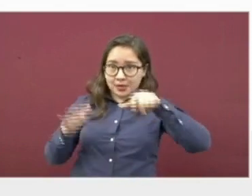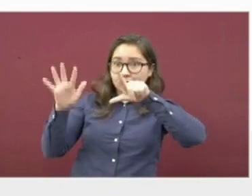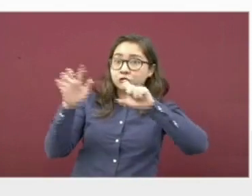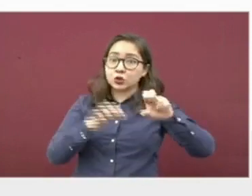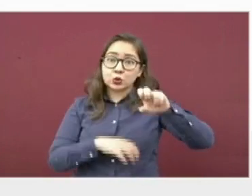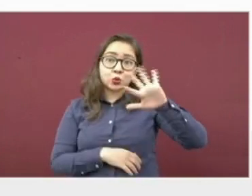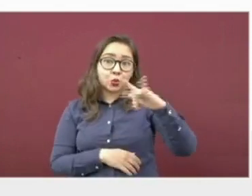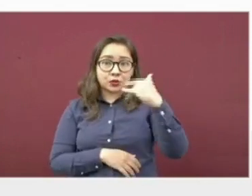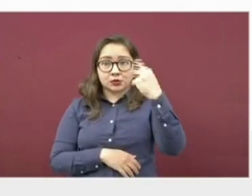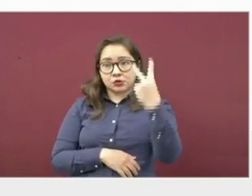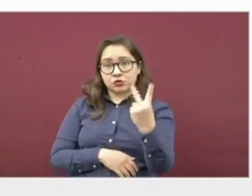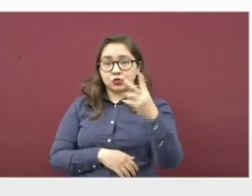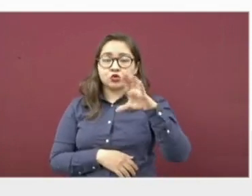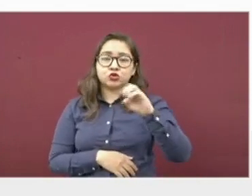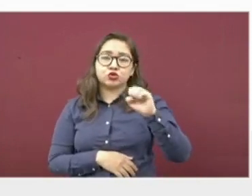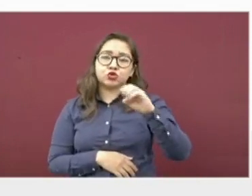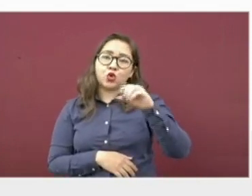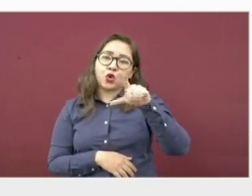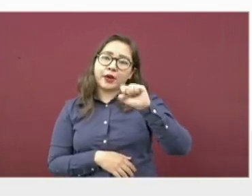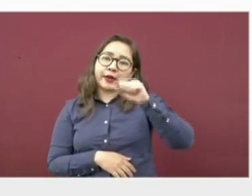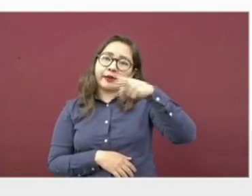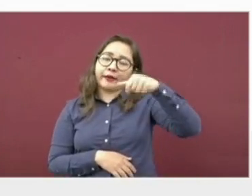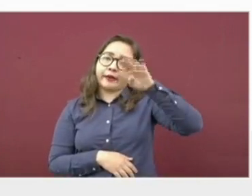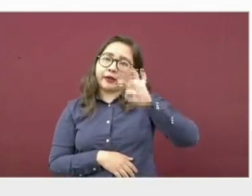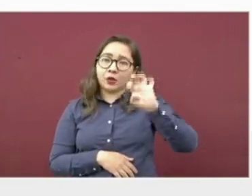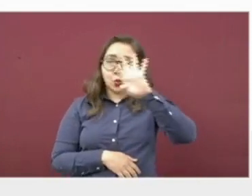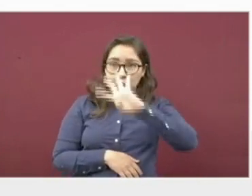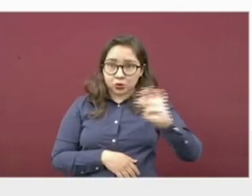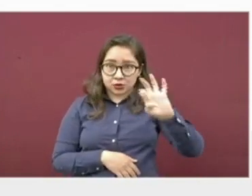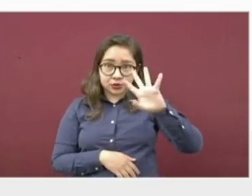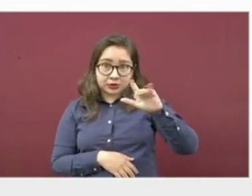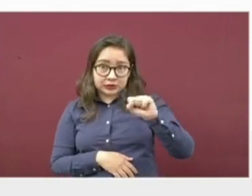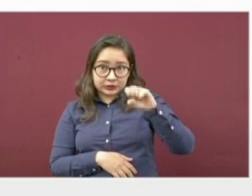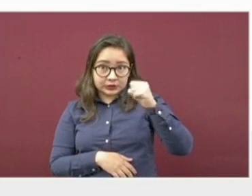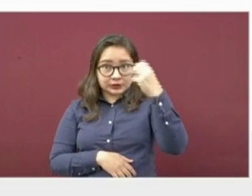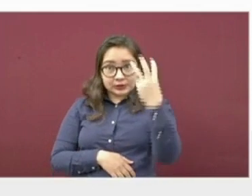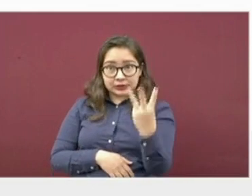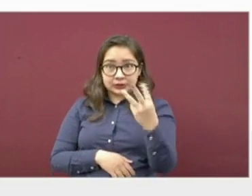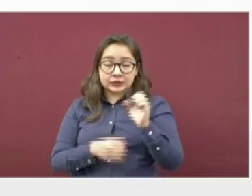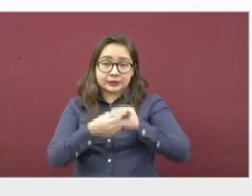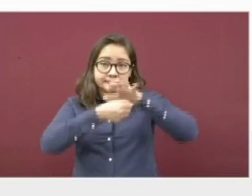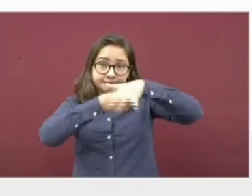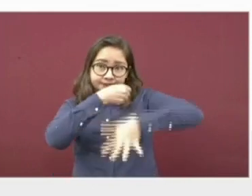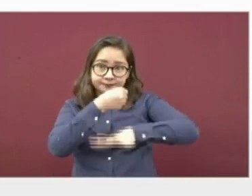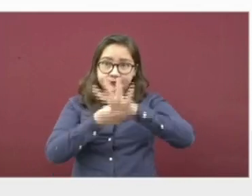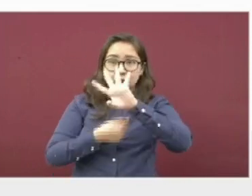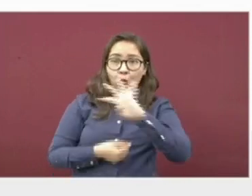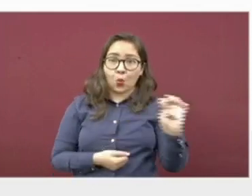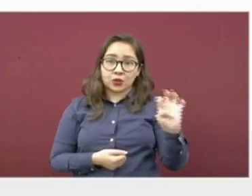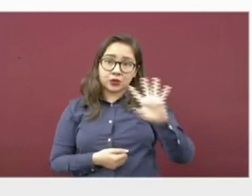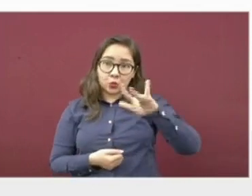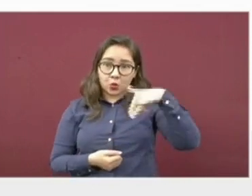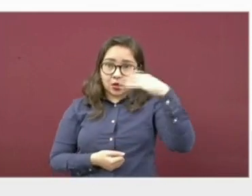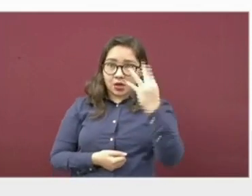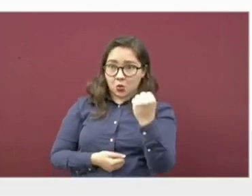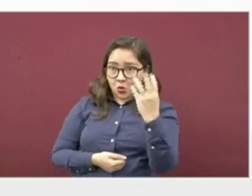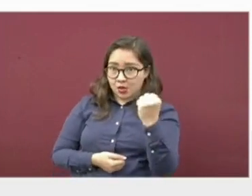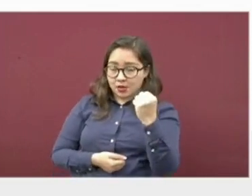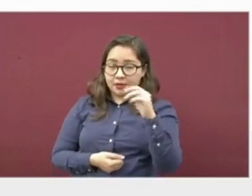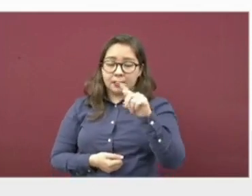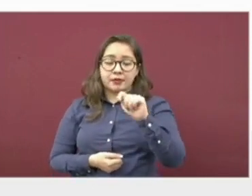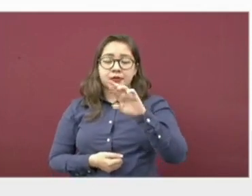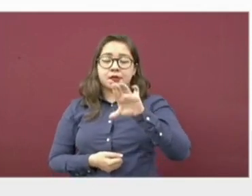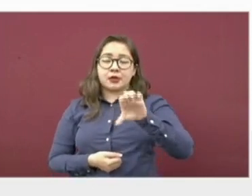852. Cosoleacaque, 463. San Andrés Tuxtla, 459. Y